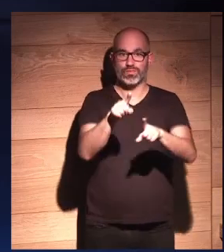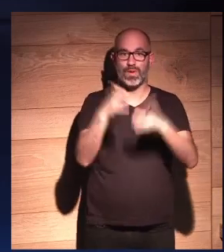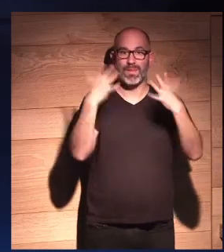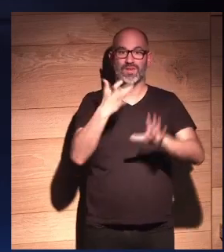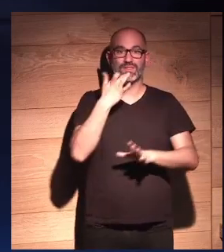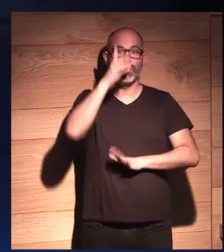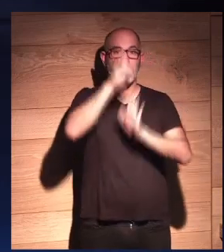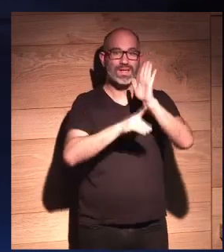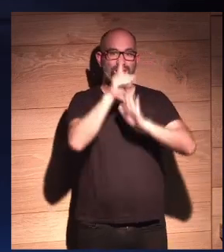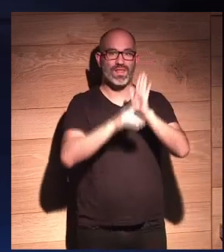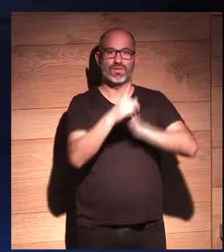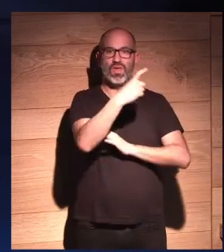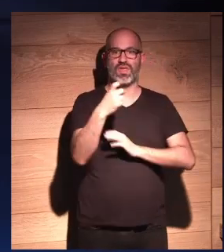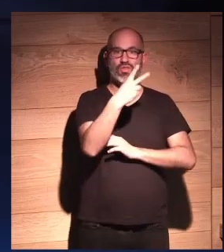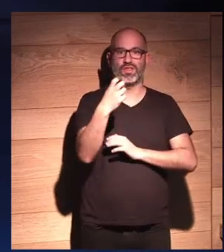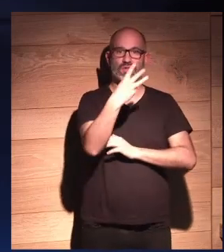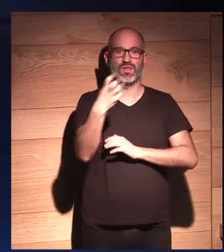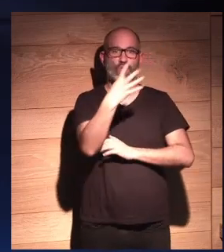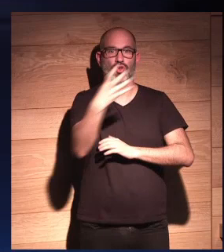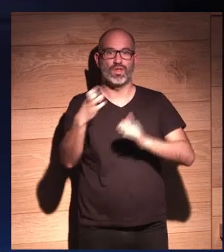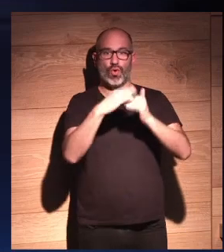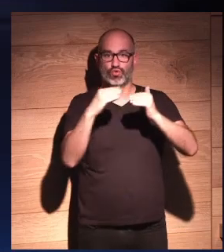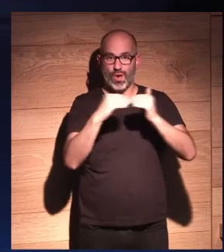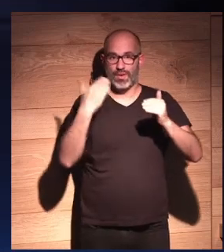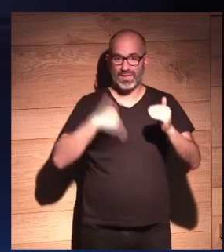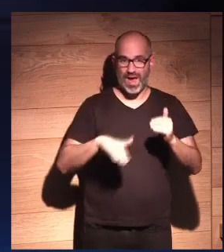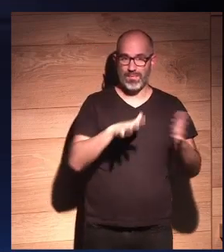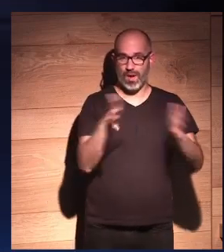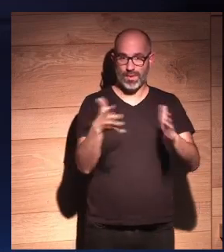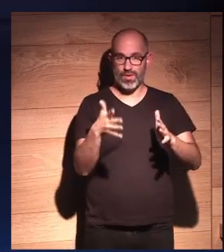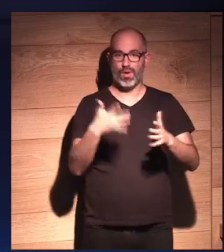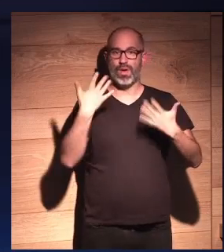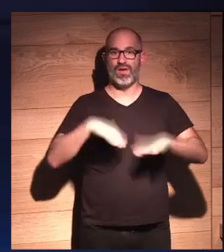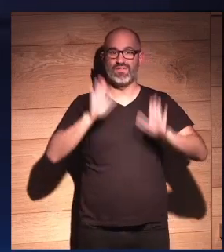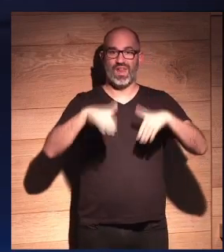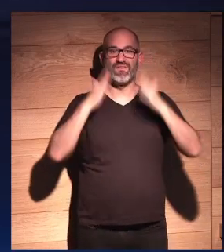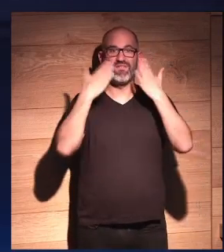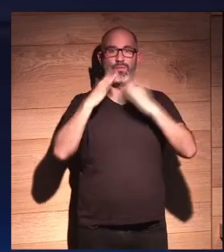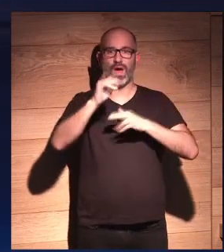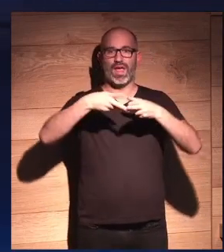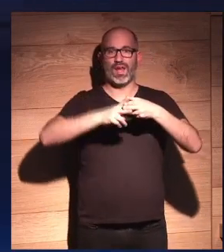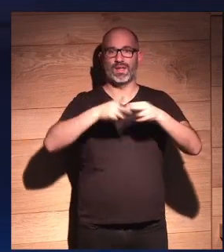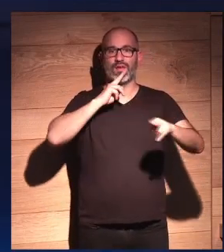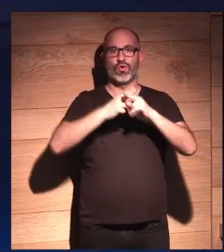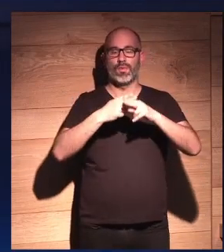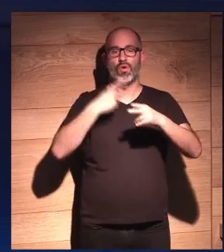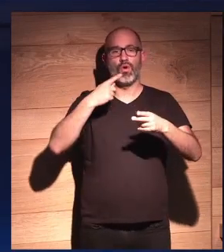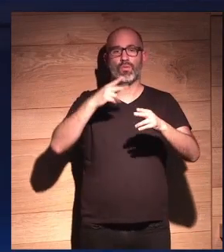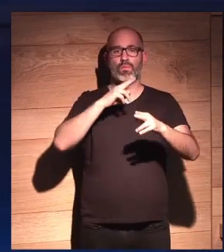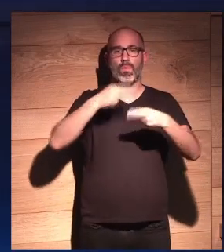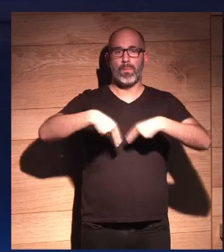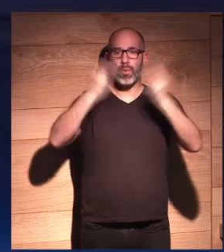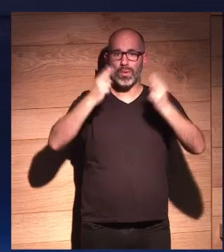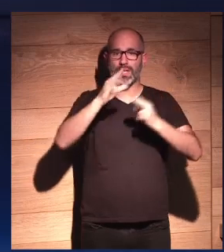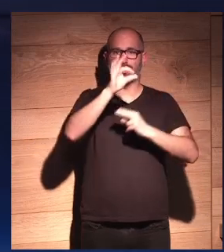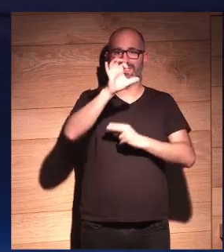base de datos de 100, 200, 300, 400 usuarios, esta base de datos, Facebook tiene una herramienta que se llama públicos semejantes. Entonces,